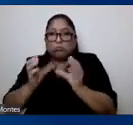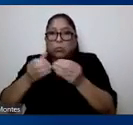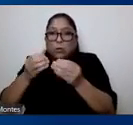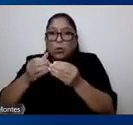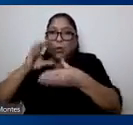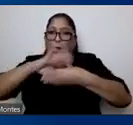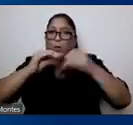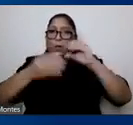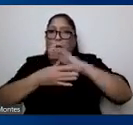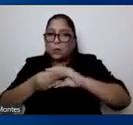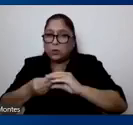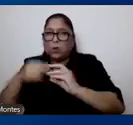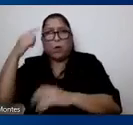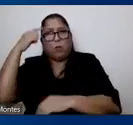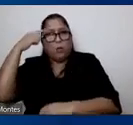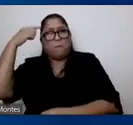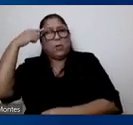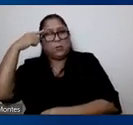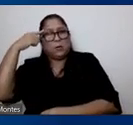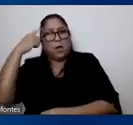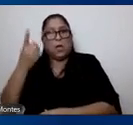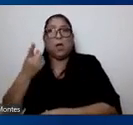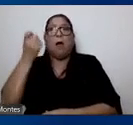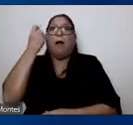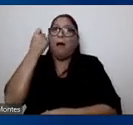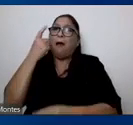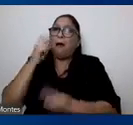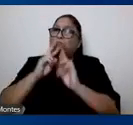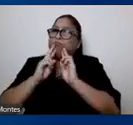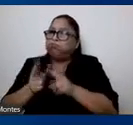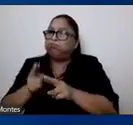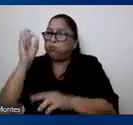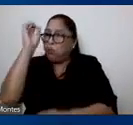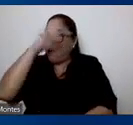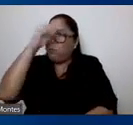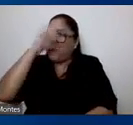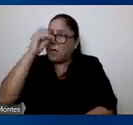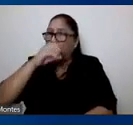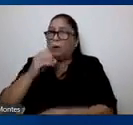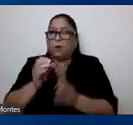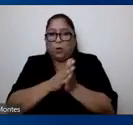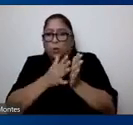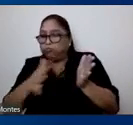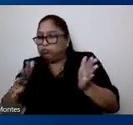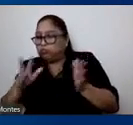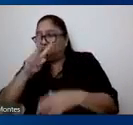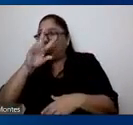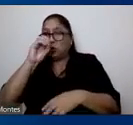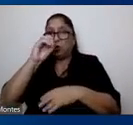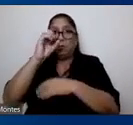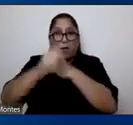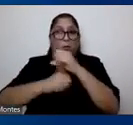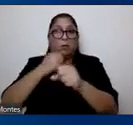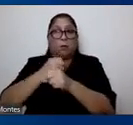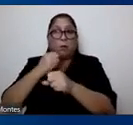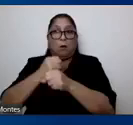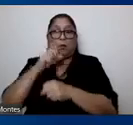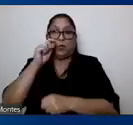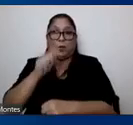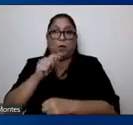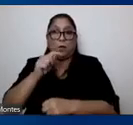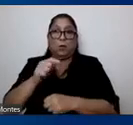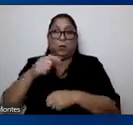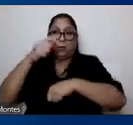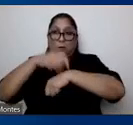memoria crítica acerca de los eventos que se suscitaron en estos 20 años. Que en esta